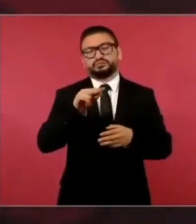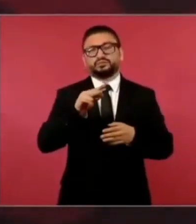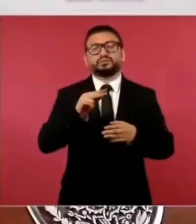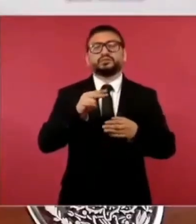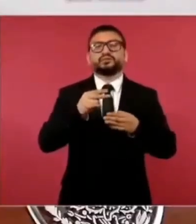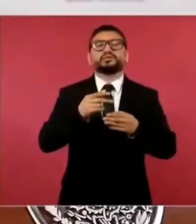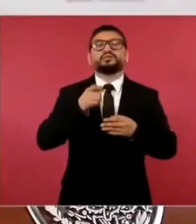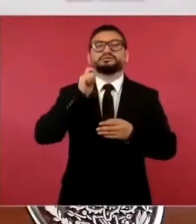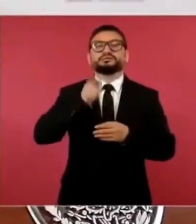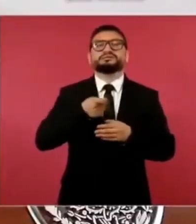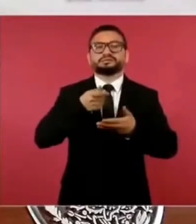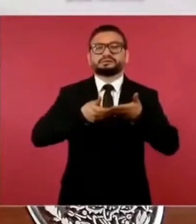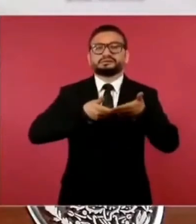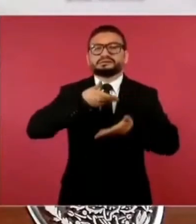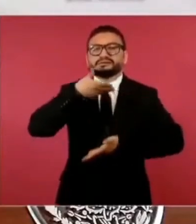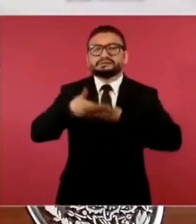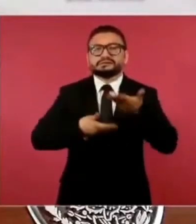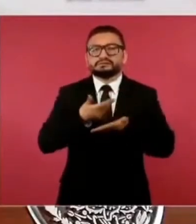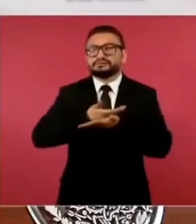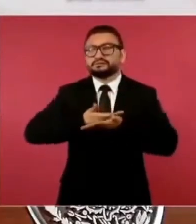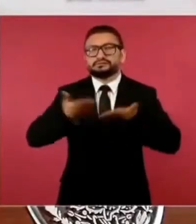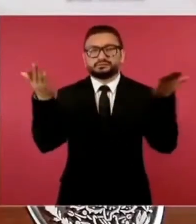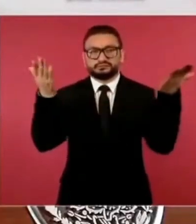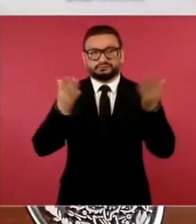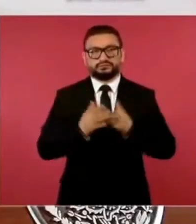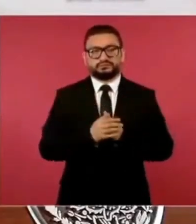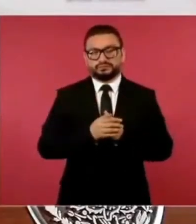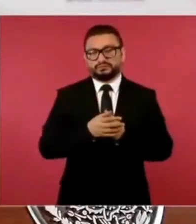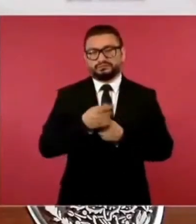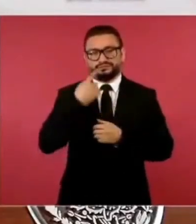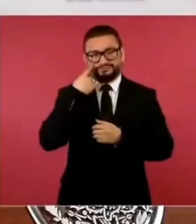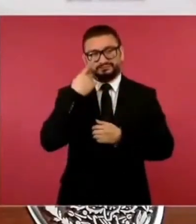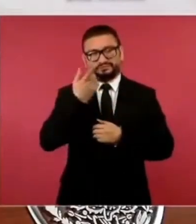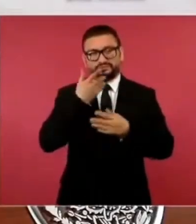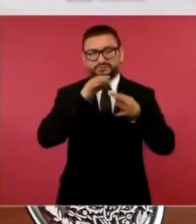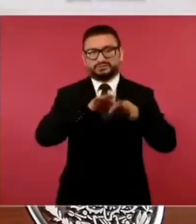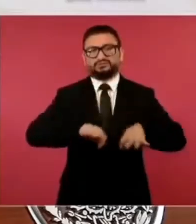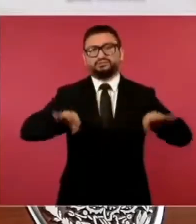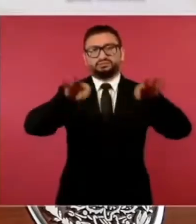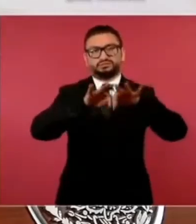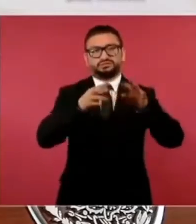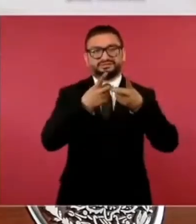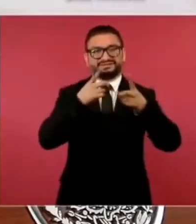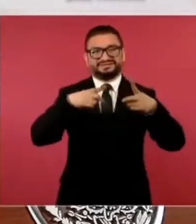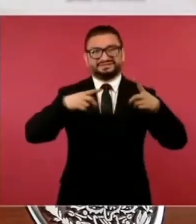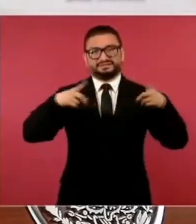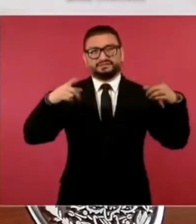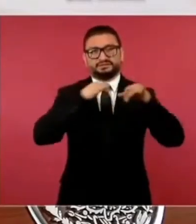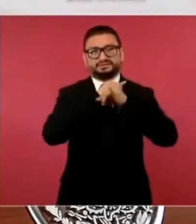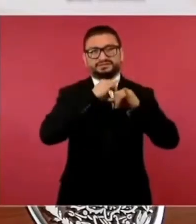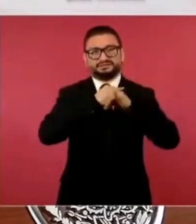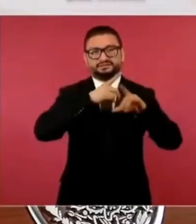ofrecer un servicio. Imagínense la importancia que tiene en el desarrollo el Internet,